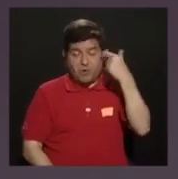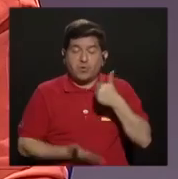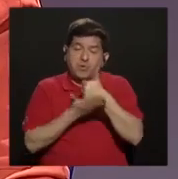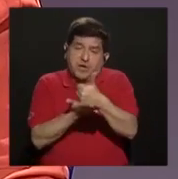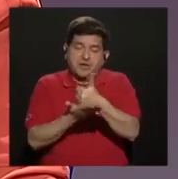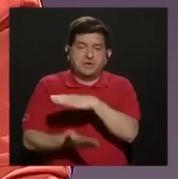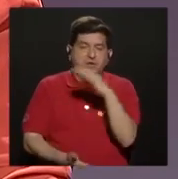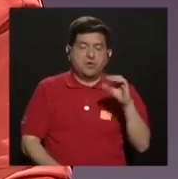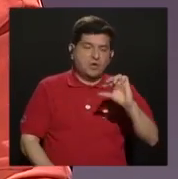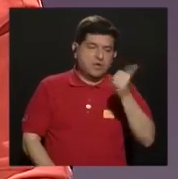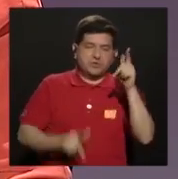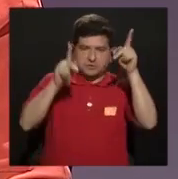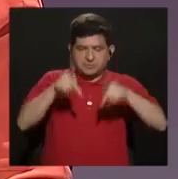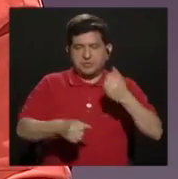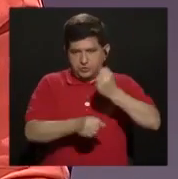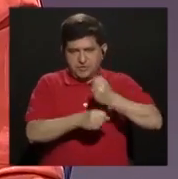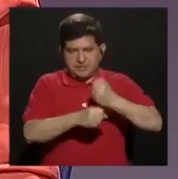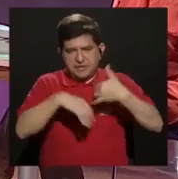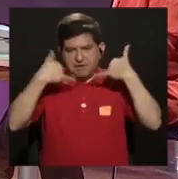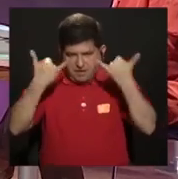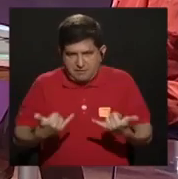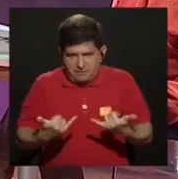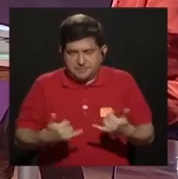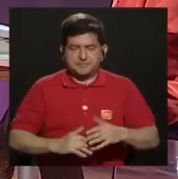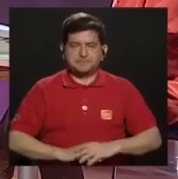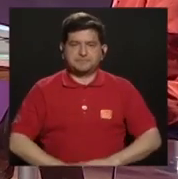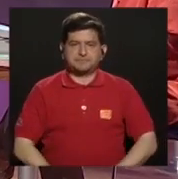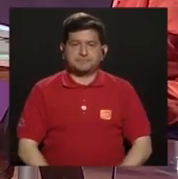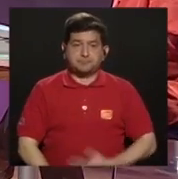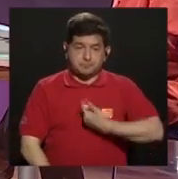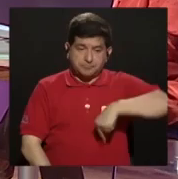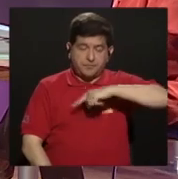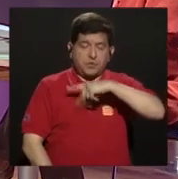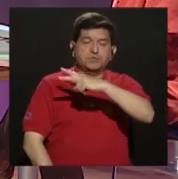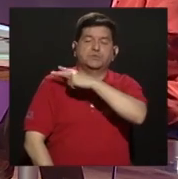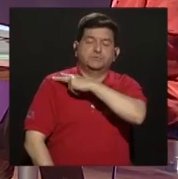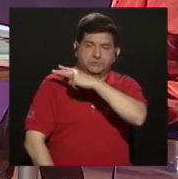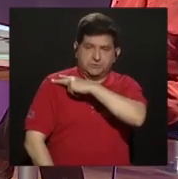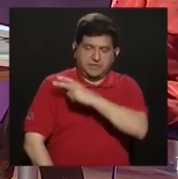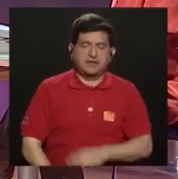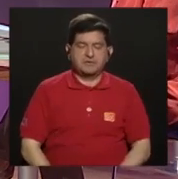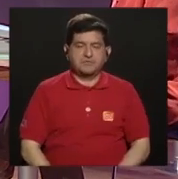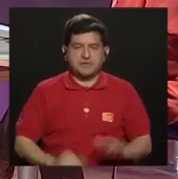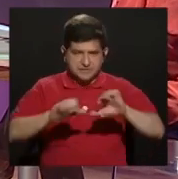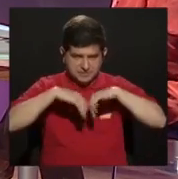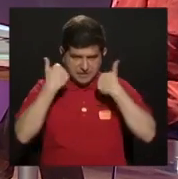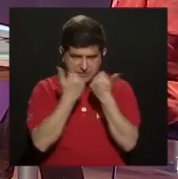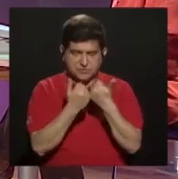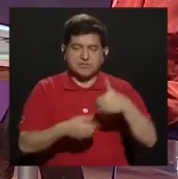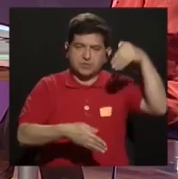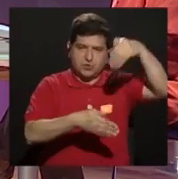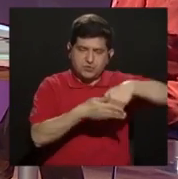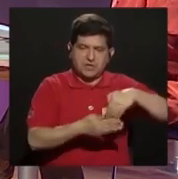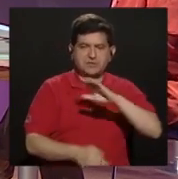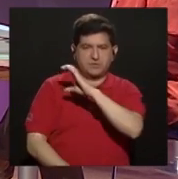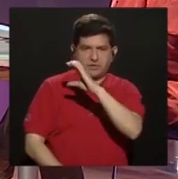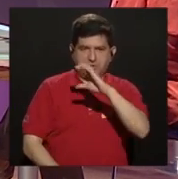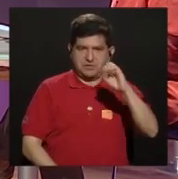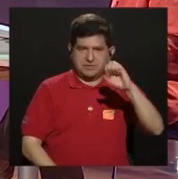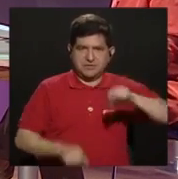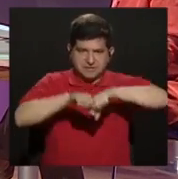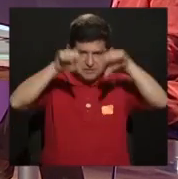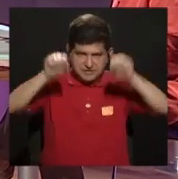están trabajando, pues bueno, estamos como patrono Transvida en la caja para poder asegurar, ¿verdad?,